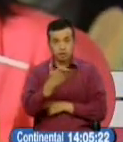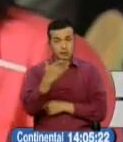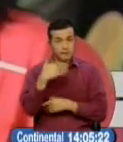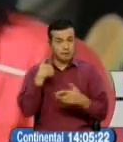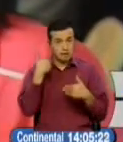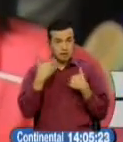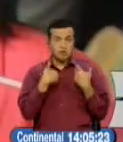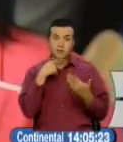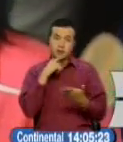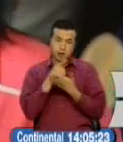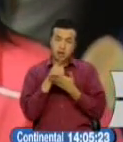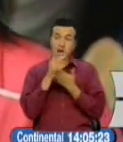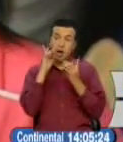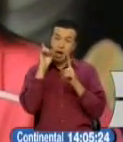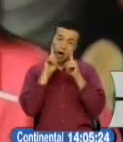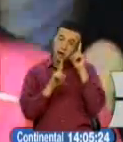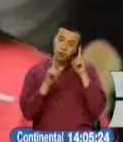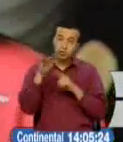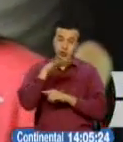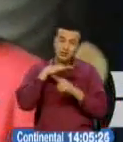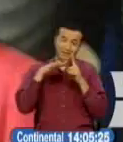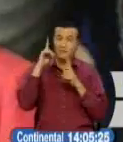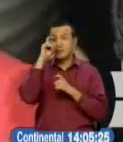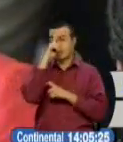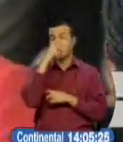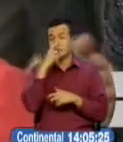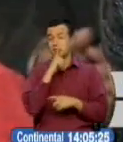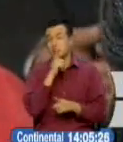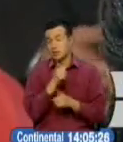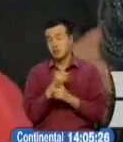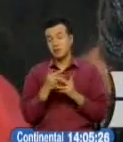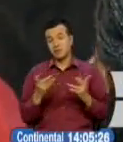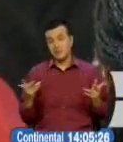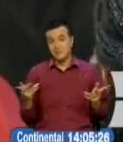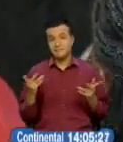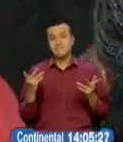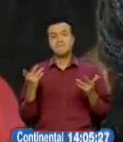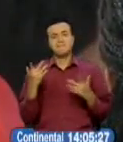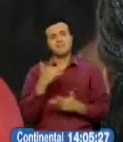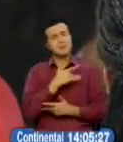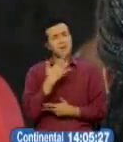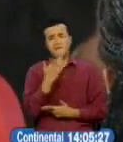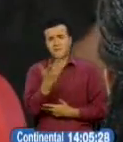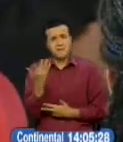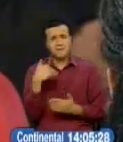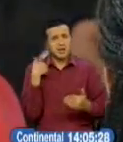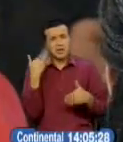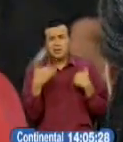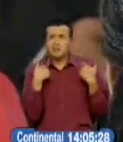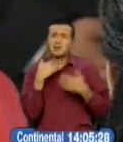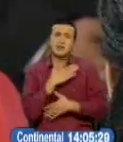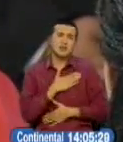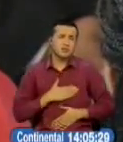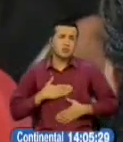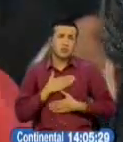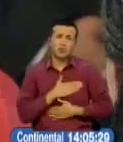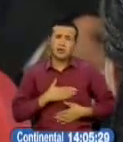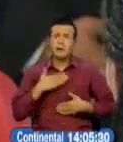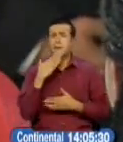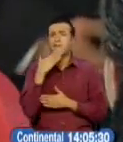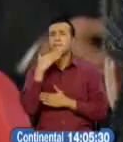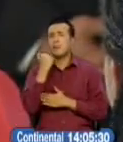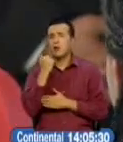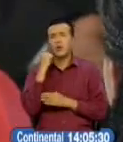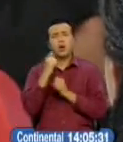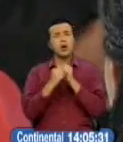A veces yo sé que las circunstancias son un poco difíciles, pero sean felices. Disfruten de la mejor